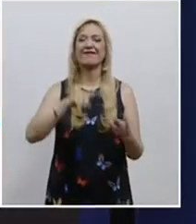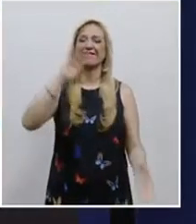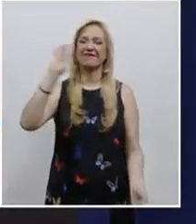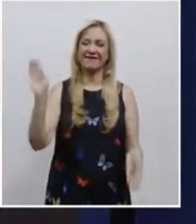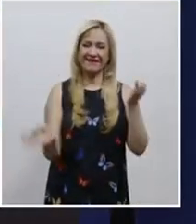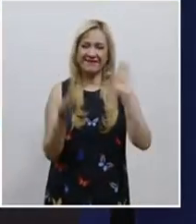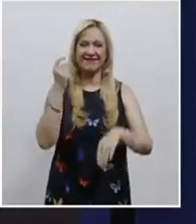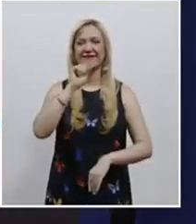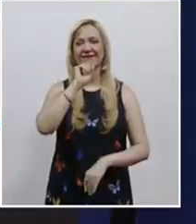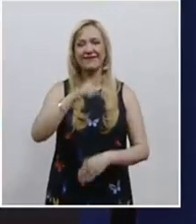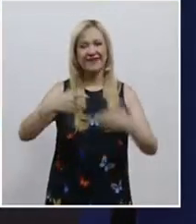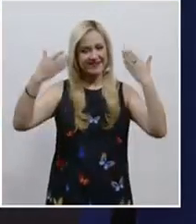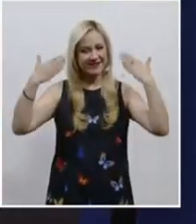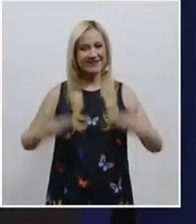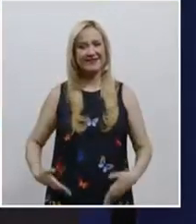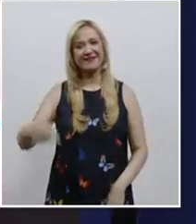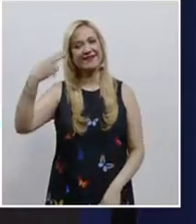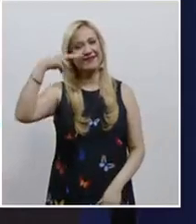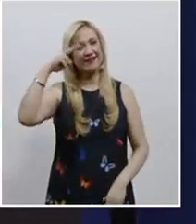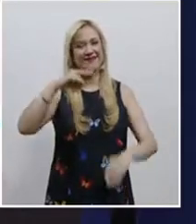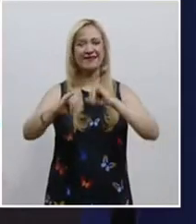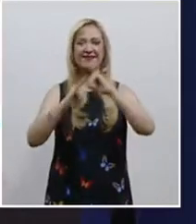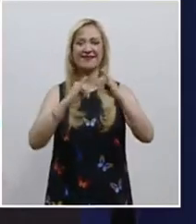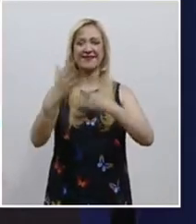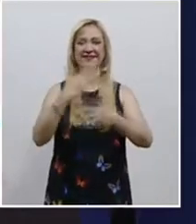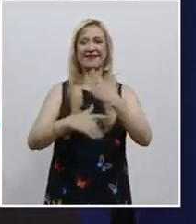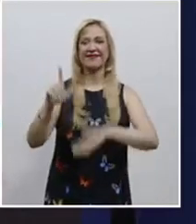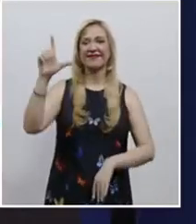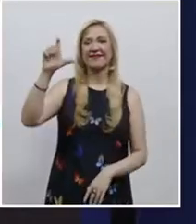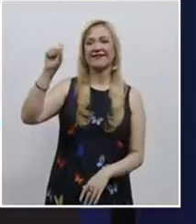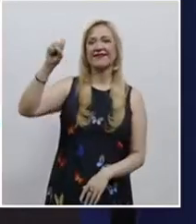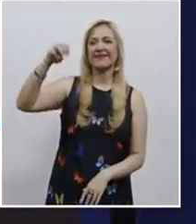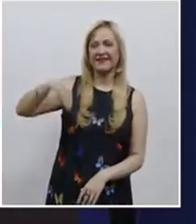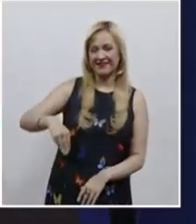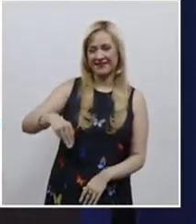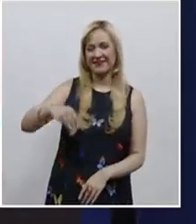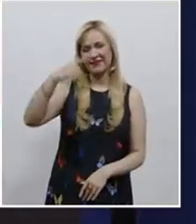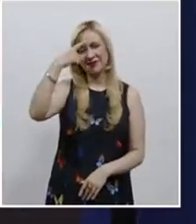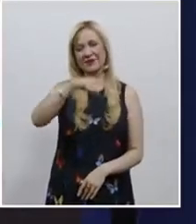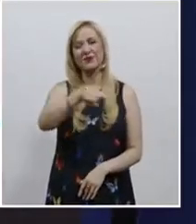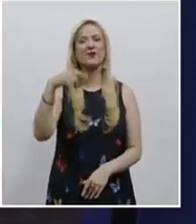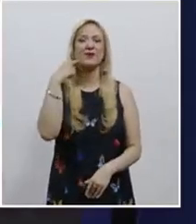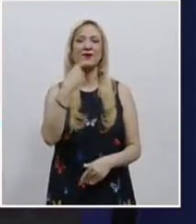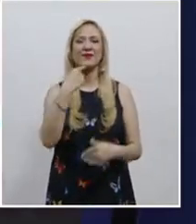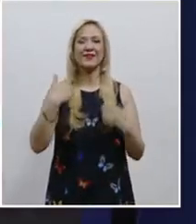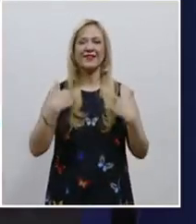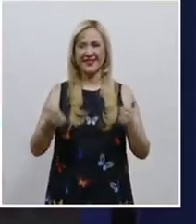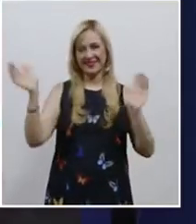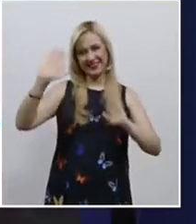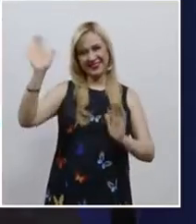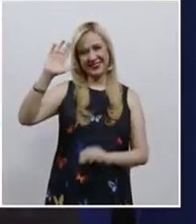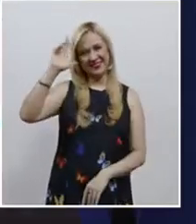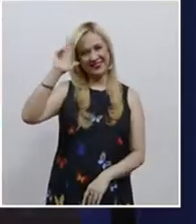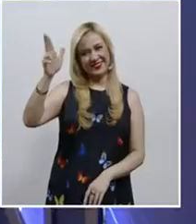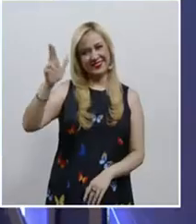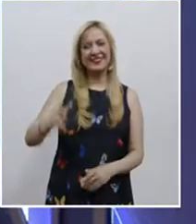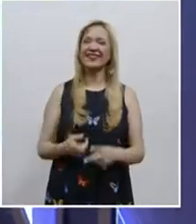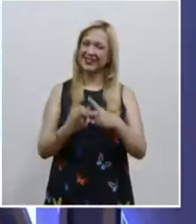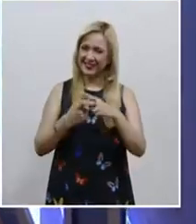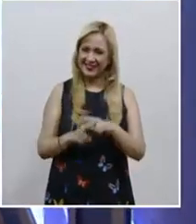territorio nacional. Damos la bienvenida a Nidia Díaz, quien nos acompaña en la interpretación en lengua de señas mexicana. Hola, Nidia. Y es